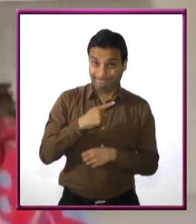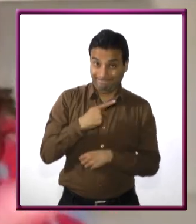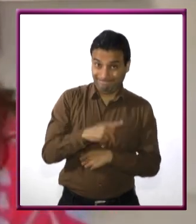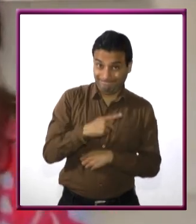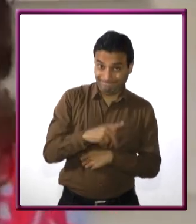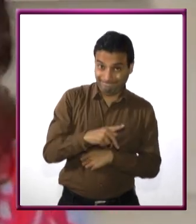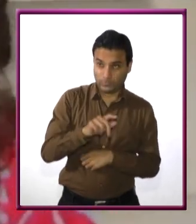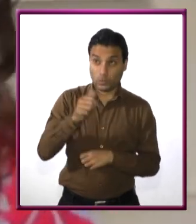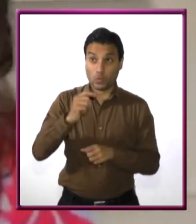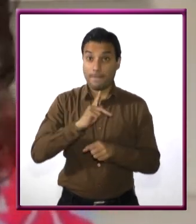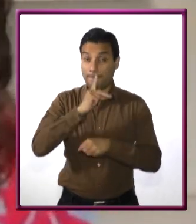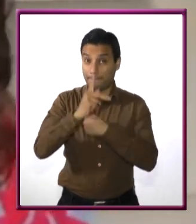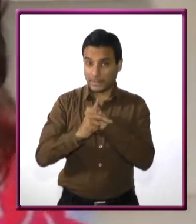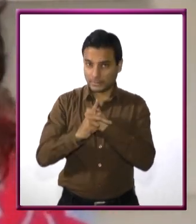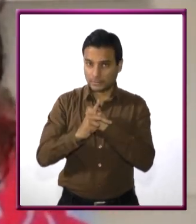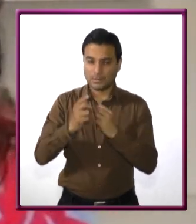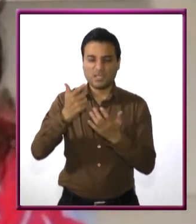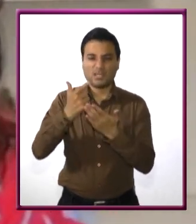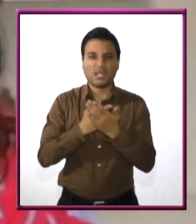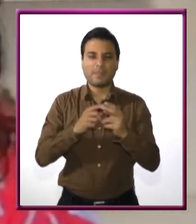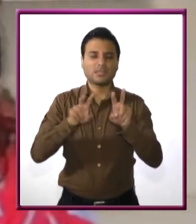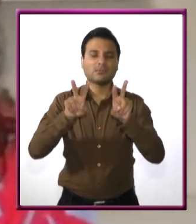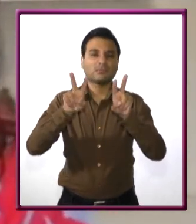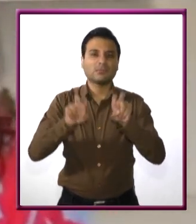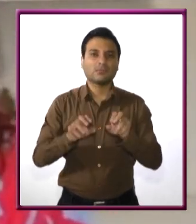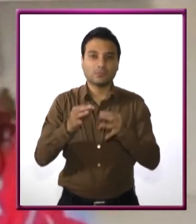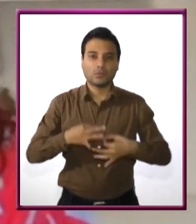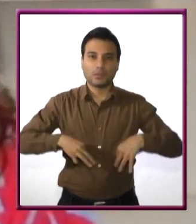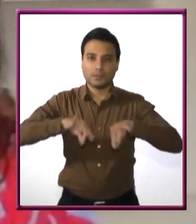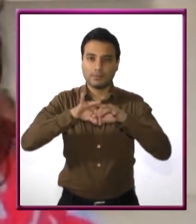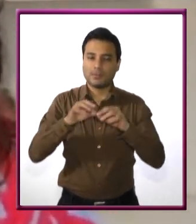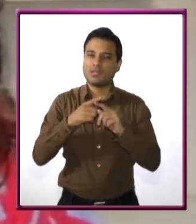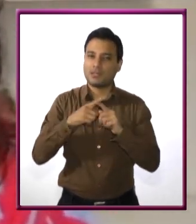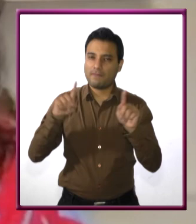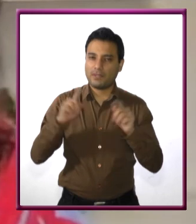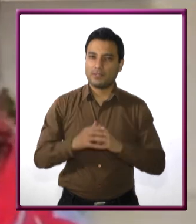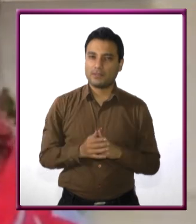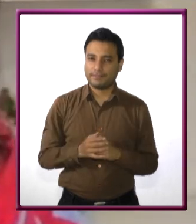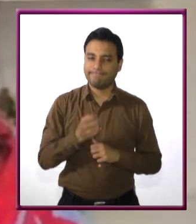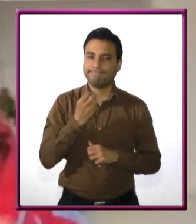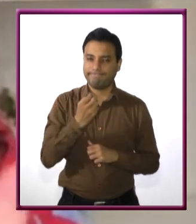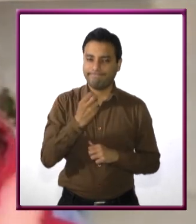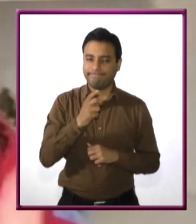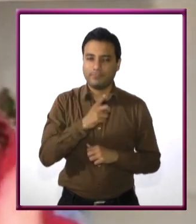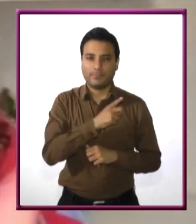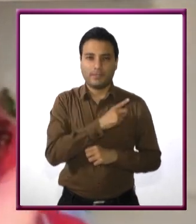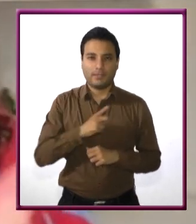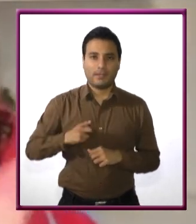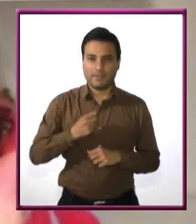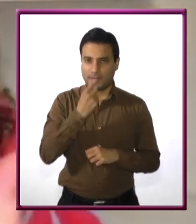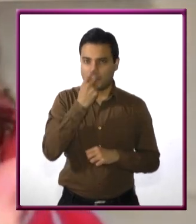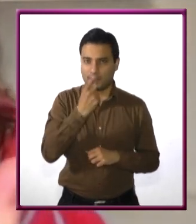a países en otras partes del mundo. Y esto es muy importante destacar porque